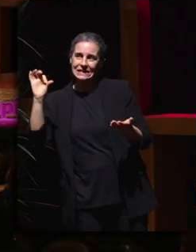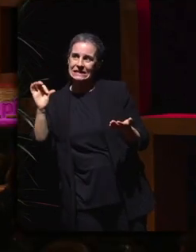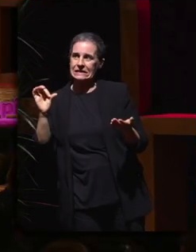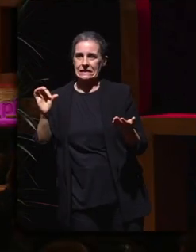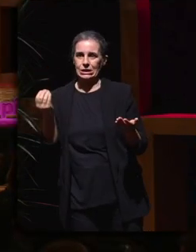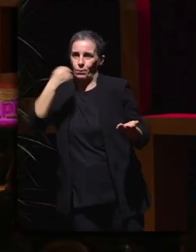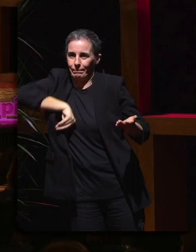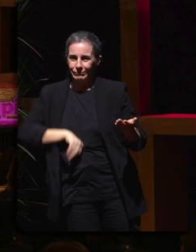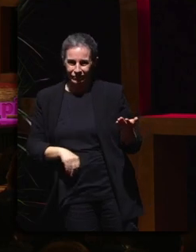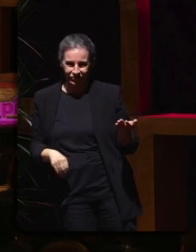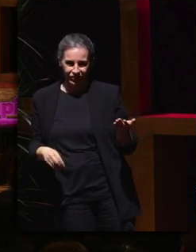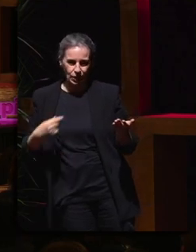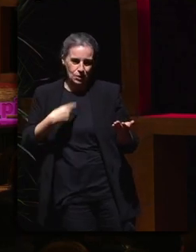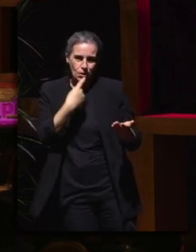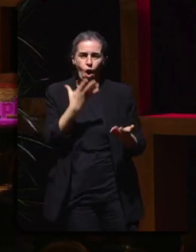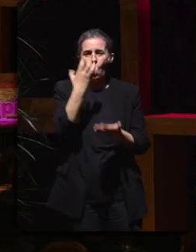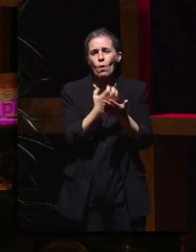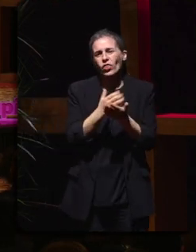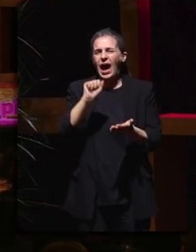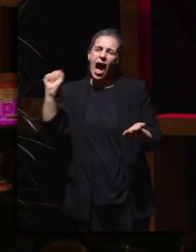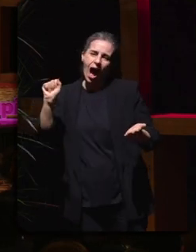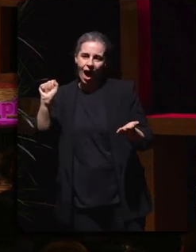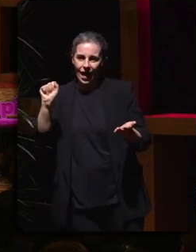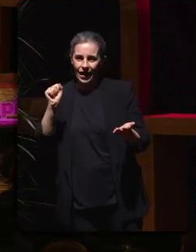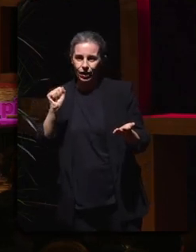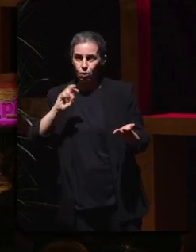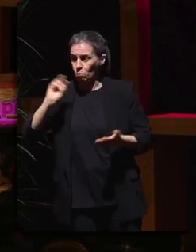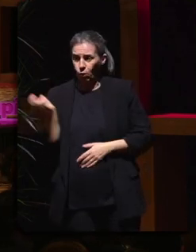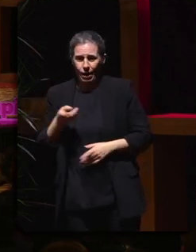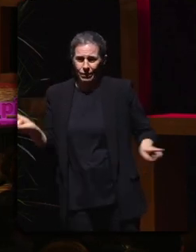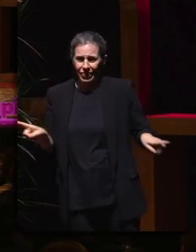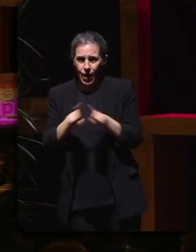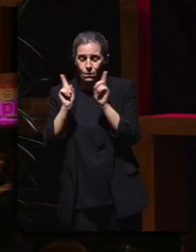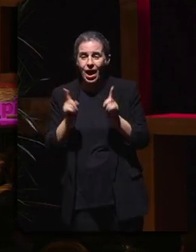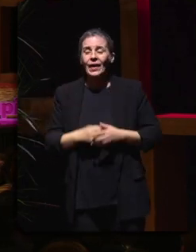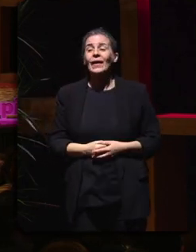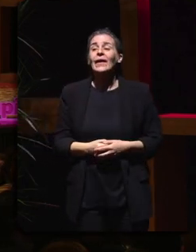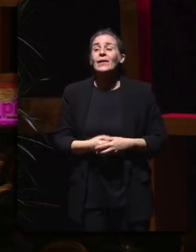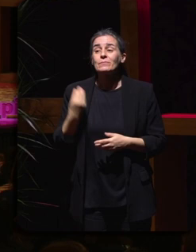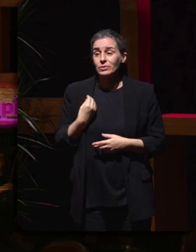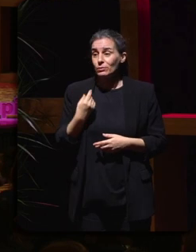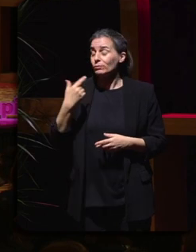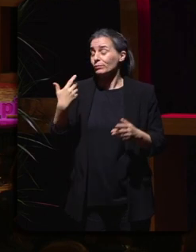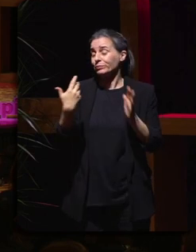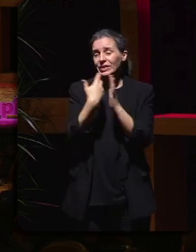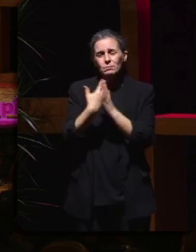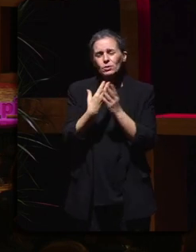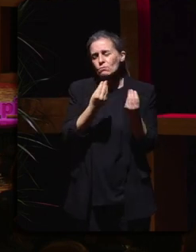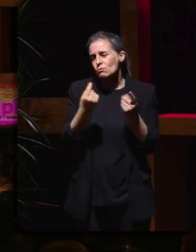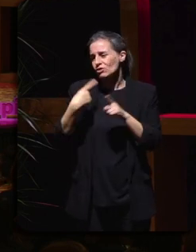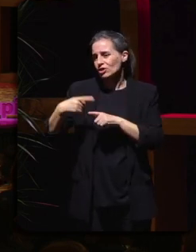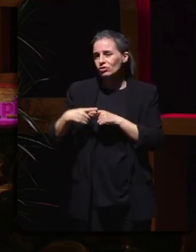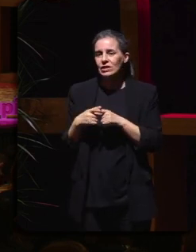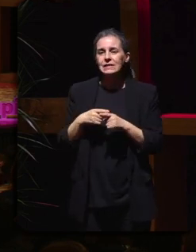a mí que más me da igual plural Bueno pues esto es todo igual nos han contado un montón de cosas sobre cómo